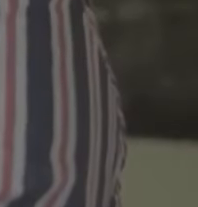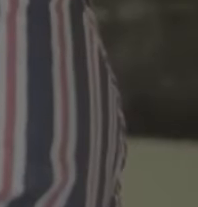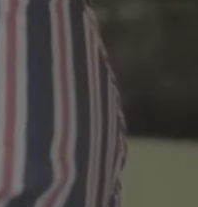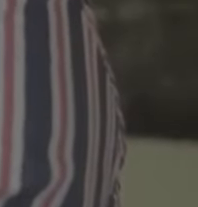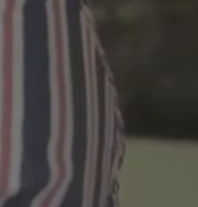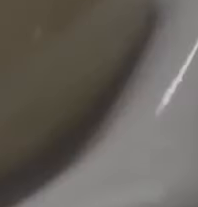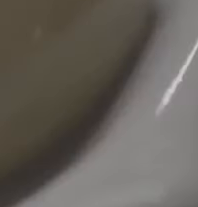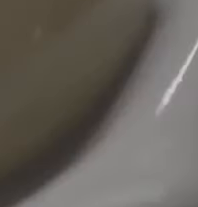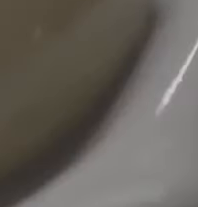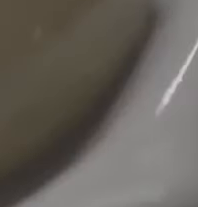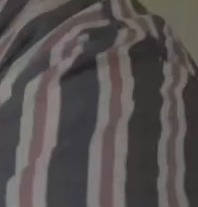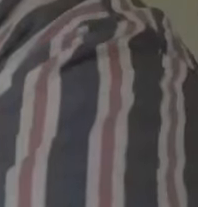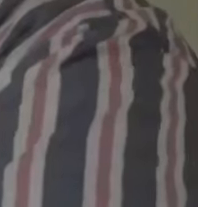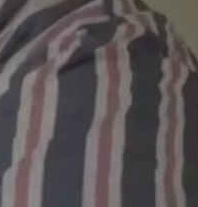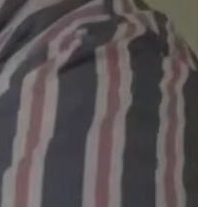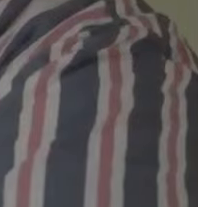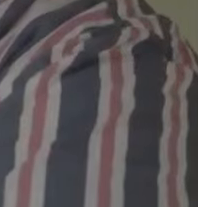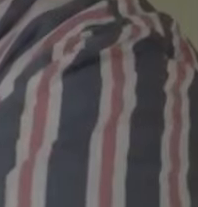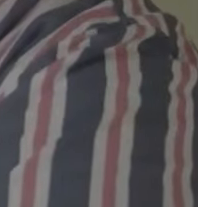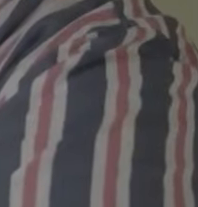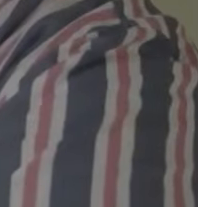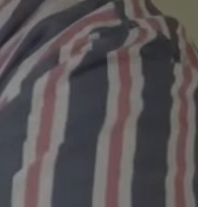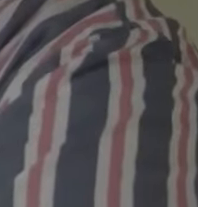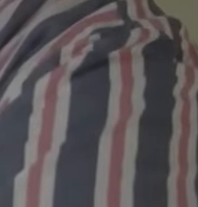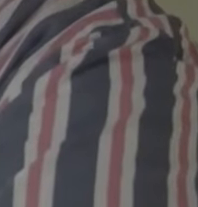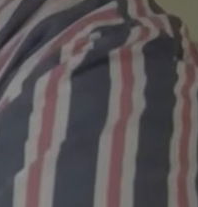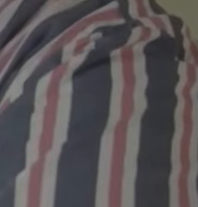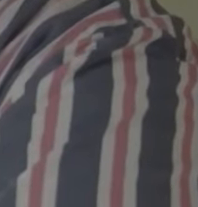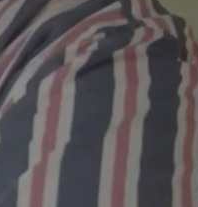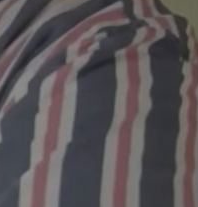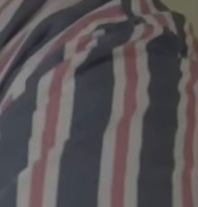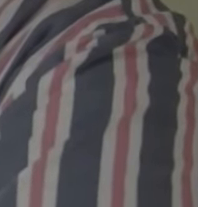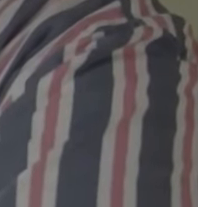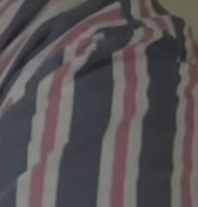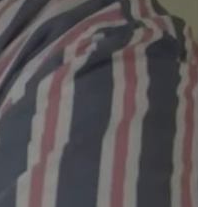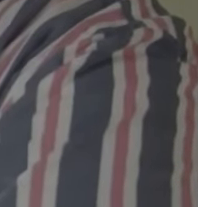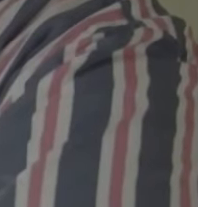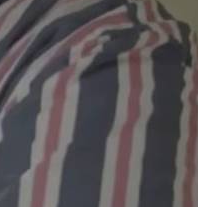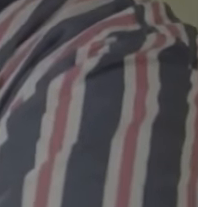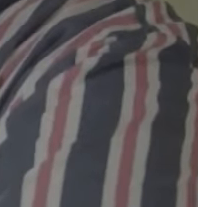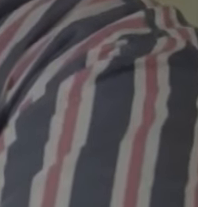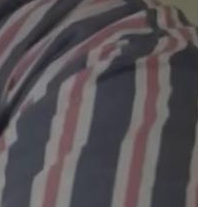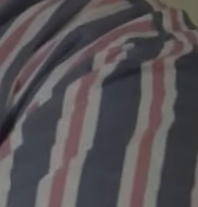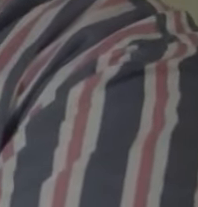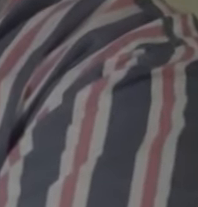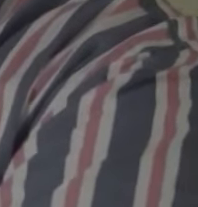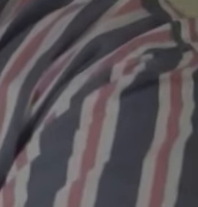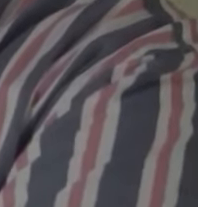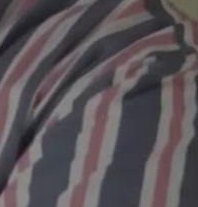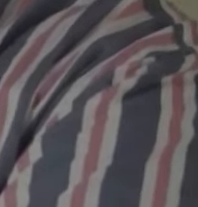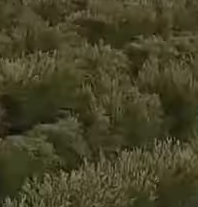una aceituna quiero que el yo te amo ahora sea yo te amo